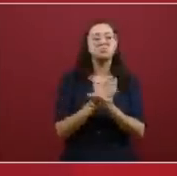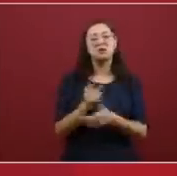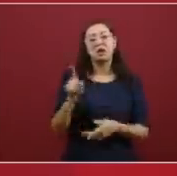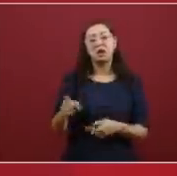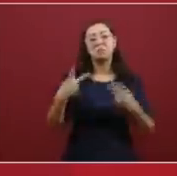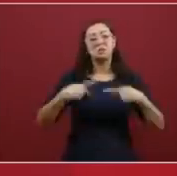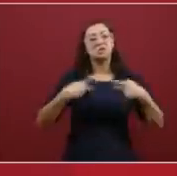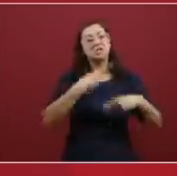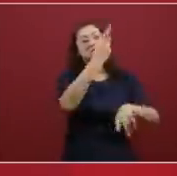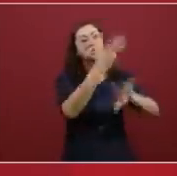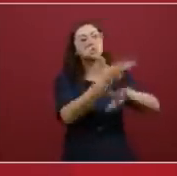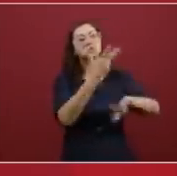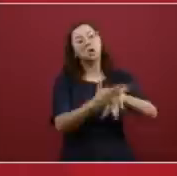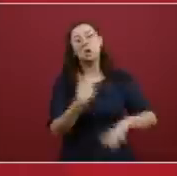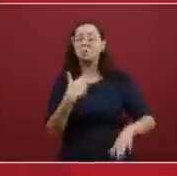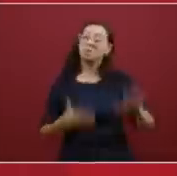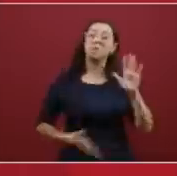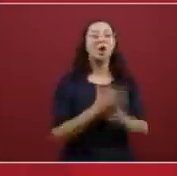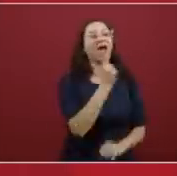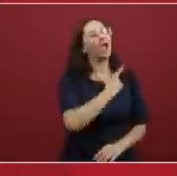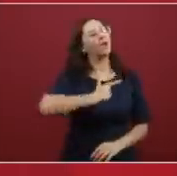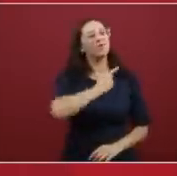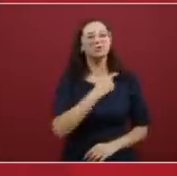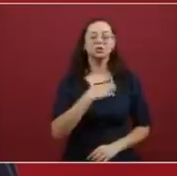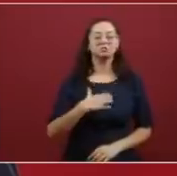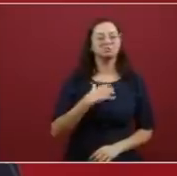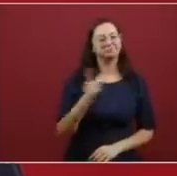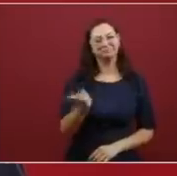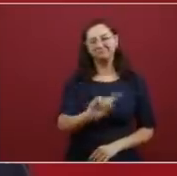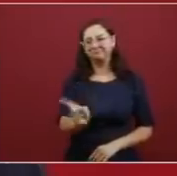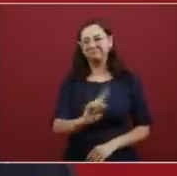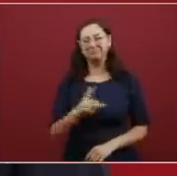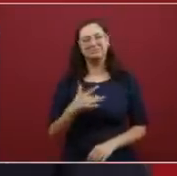Estados Unidos por gusto, se va por necesidad.